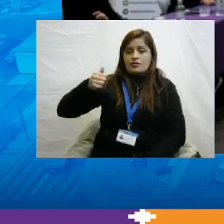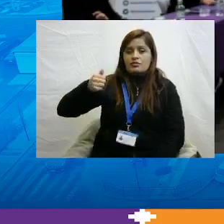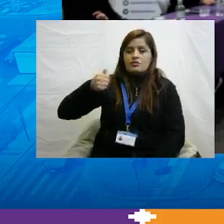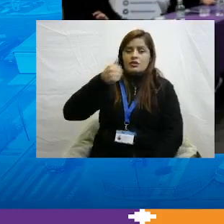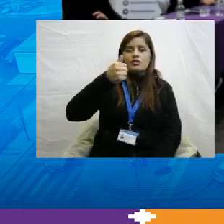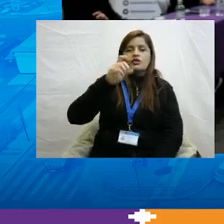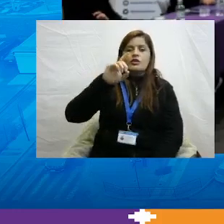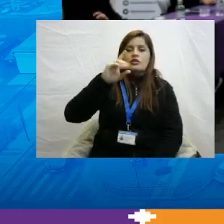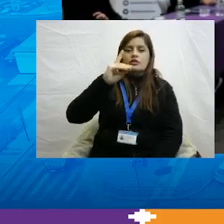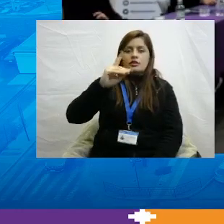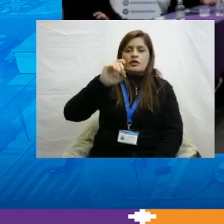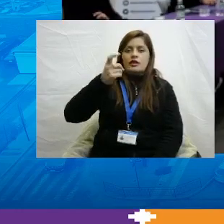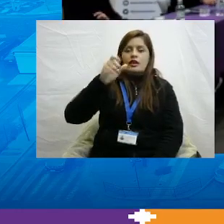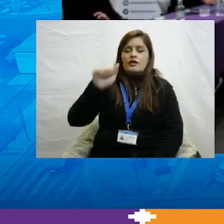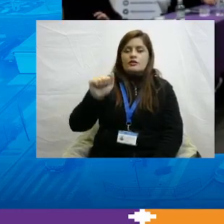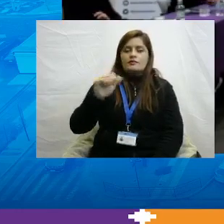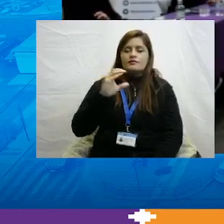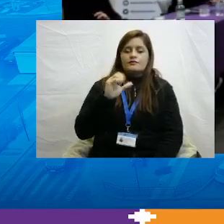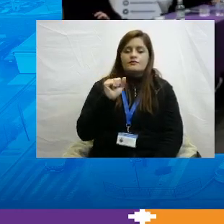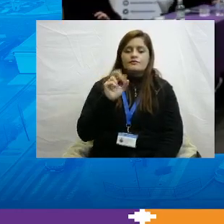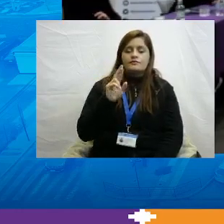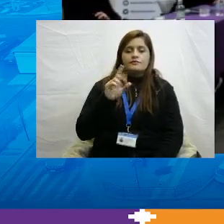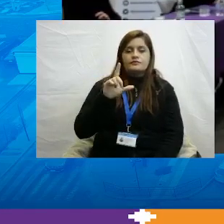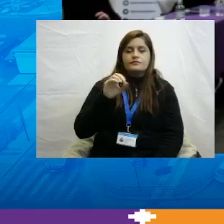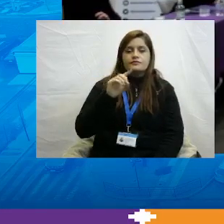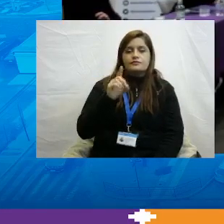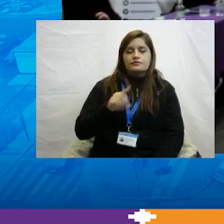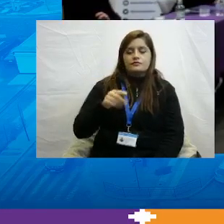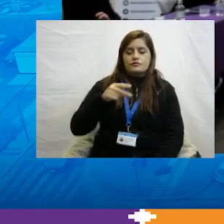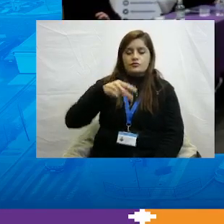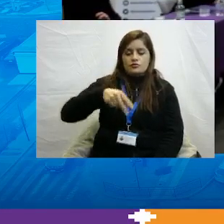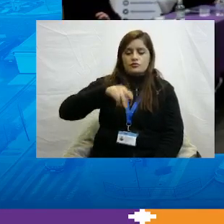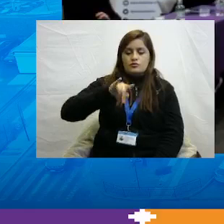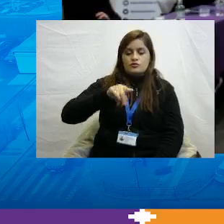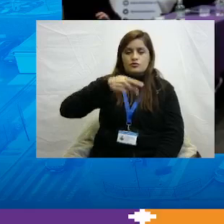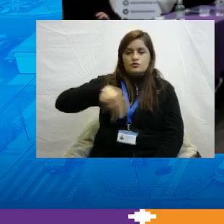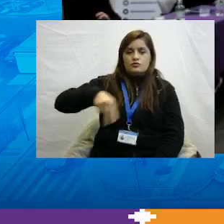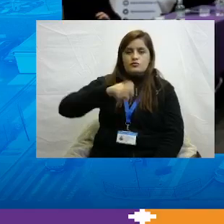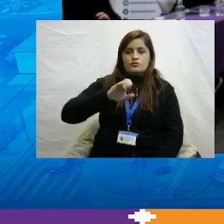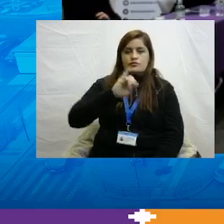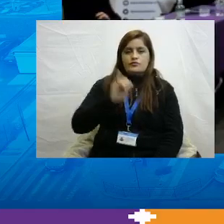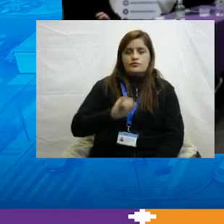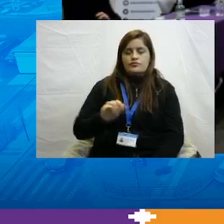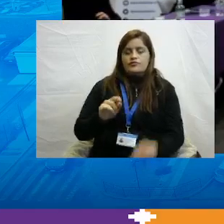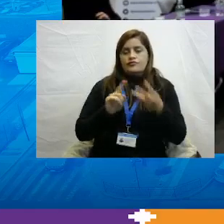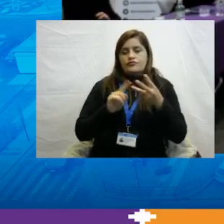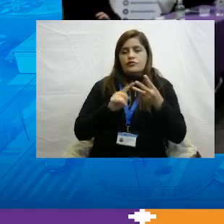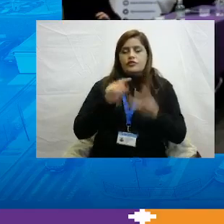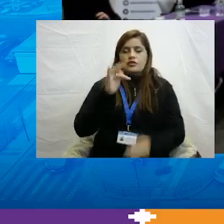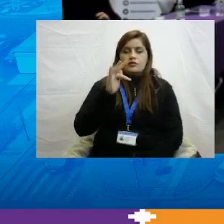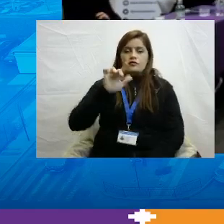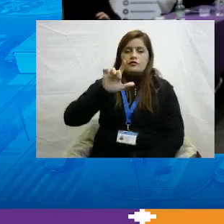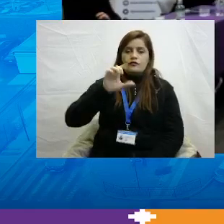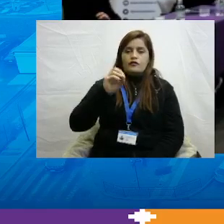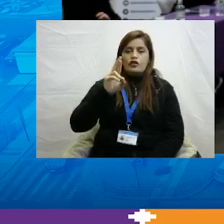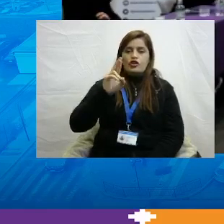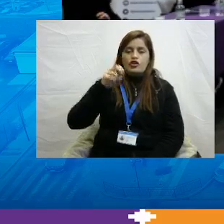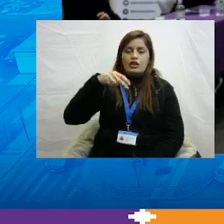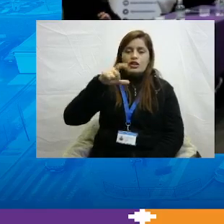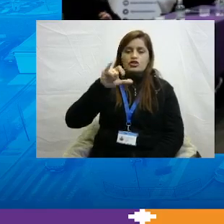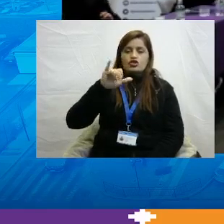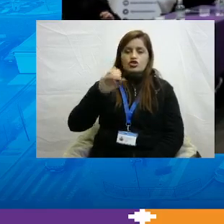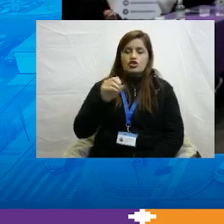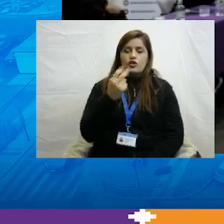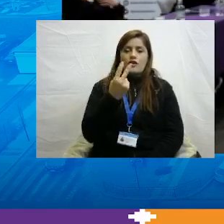la DGA, don Carlos Núñez, por la gestión de don Florencio Valdovinos y la